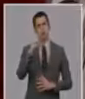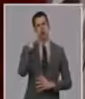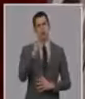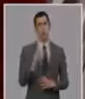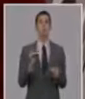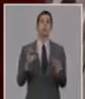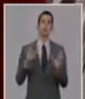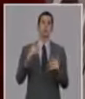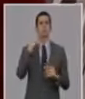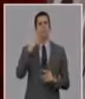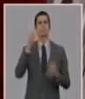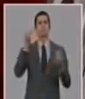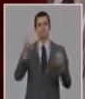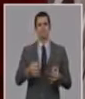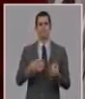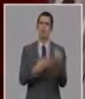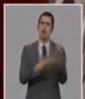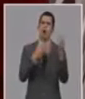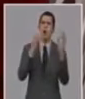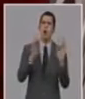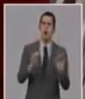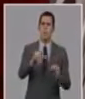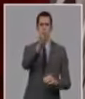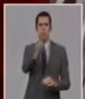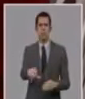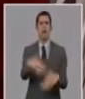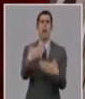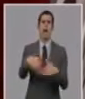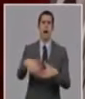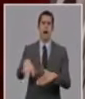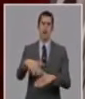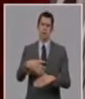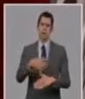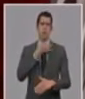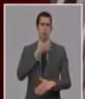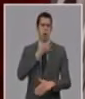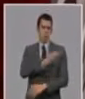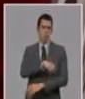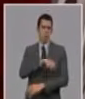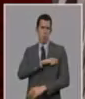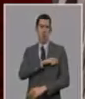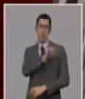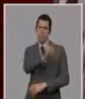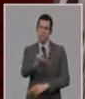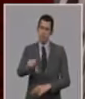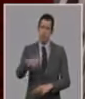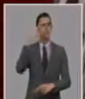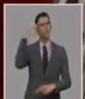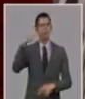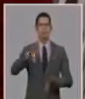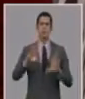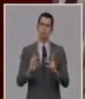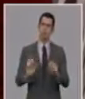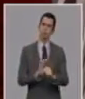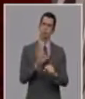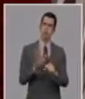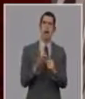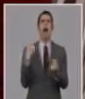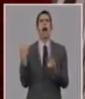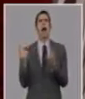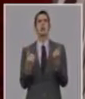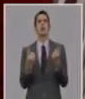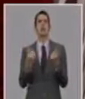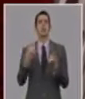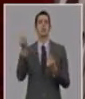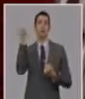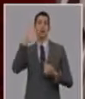informar a nuestro pueblo. Ahí está, la gente sencilla de nuestro pueblo, la gente de todas partes, pues tiene una idea de qué es lo